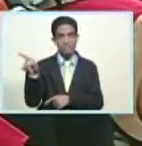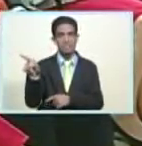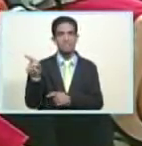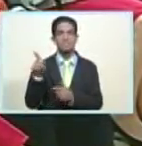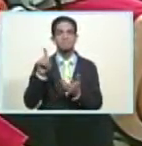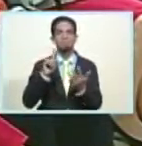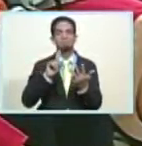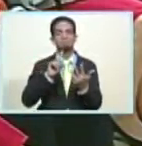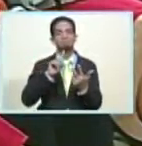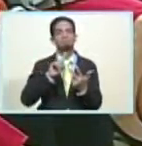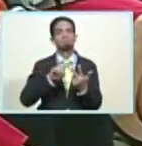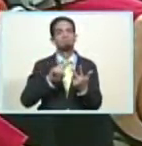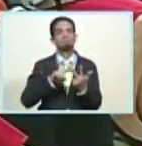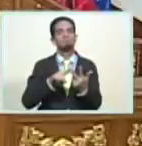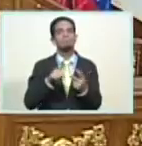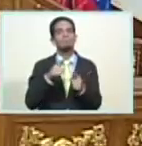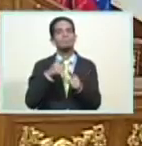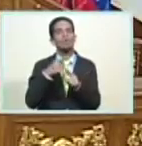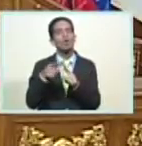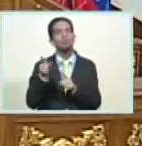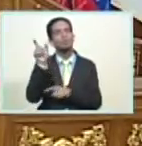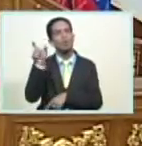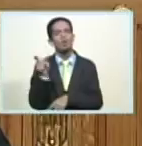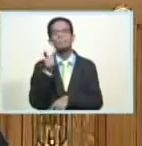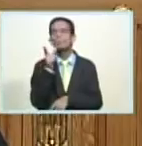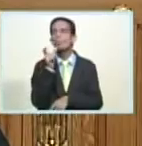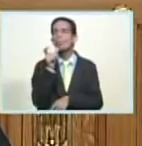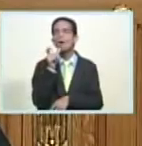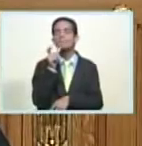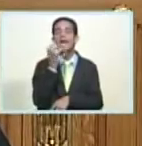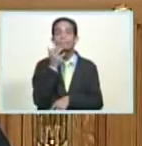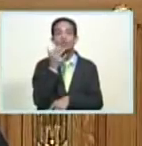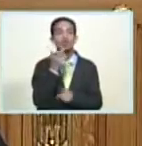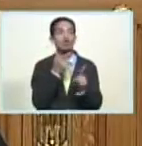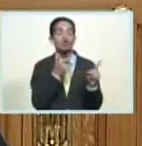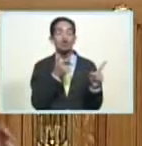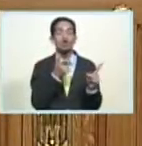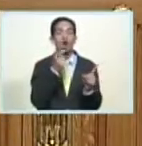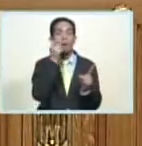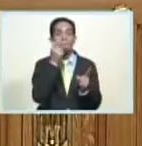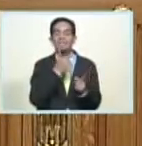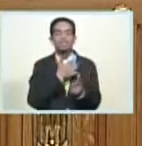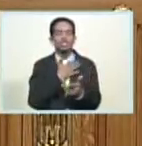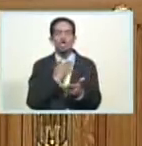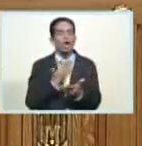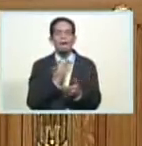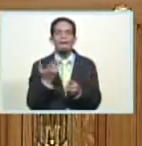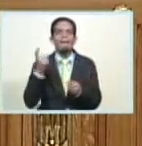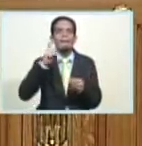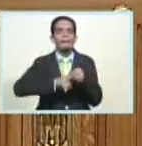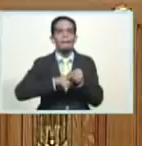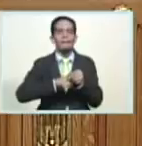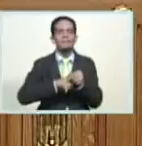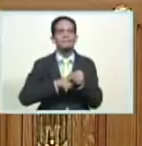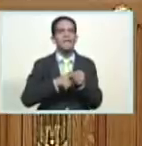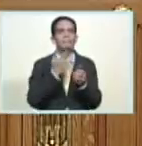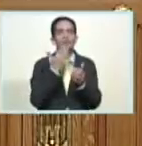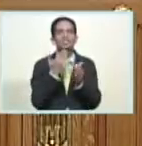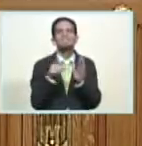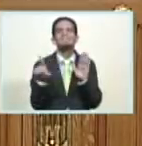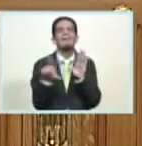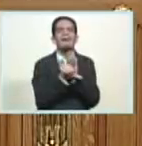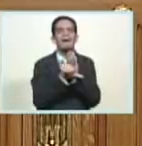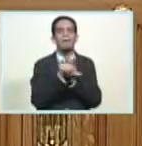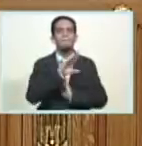Ali Rodríguez me cuenta que Douglas Bravo se resistía a legalizarse. Decía que él no se iba a legalizar,